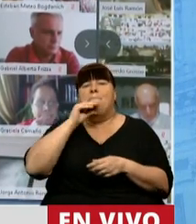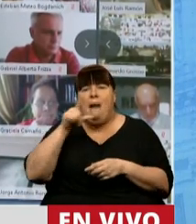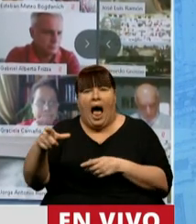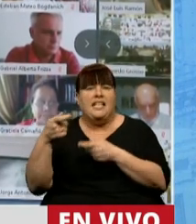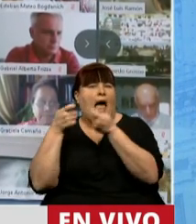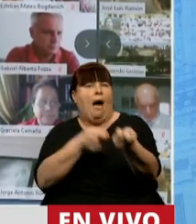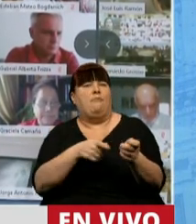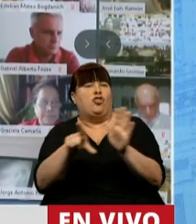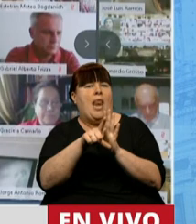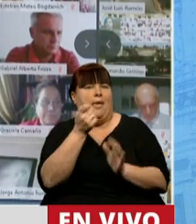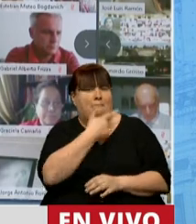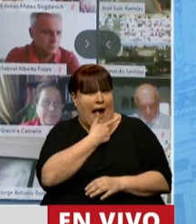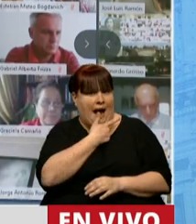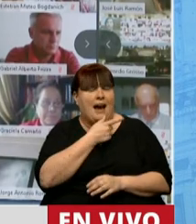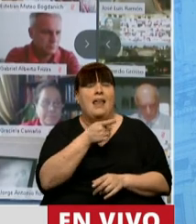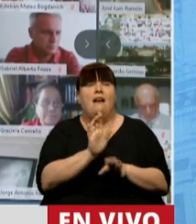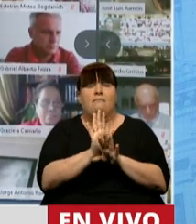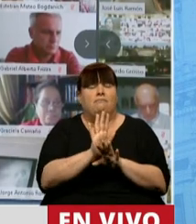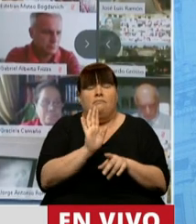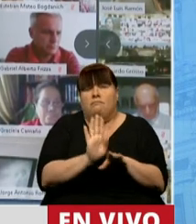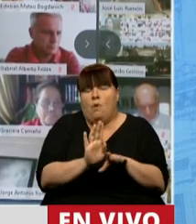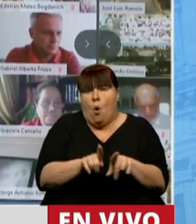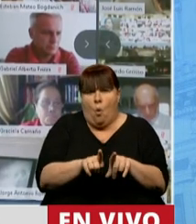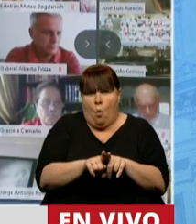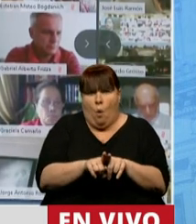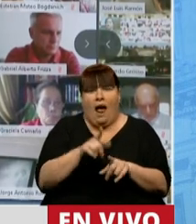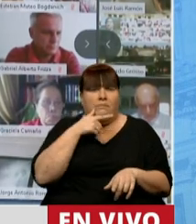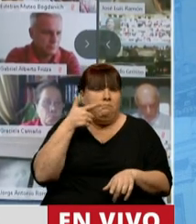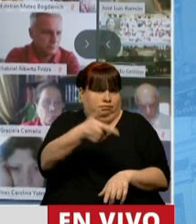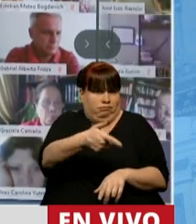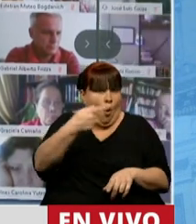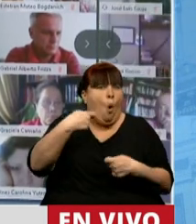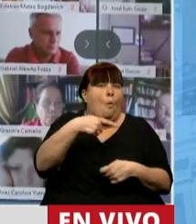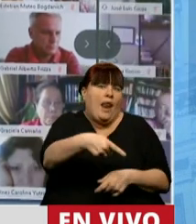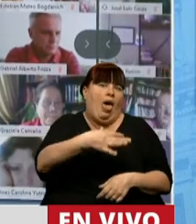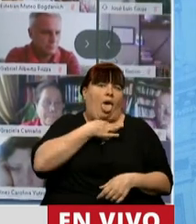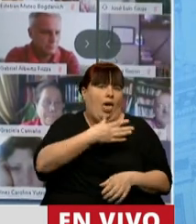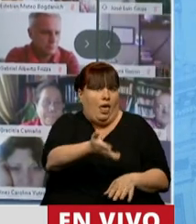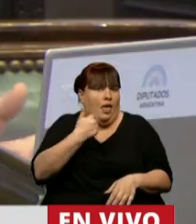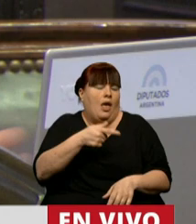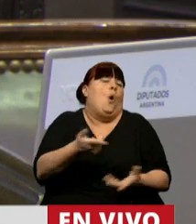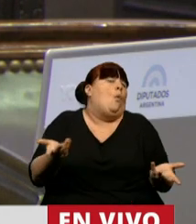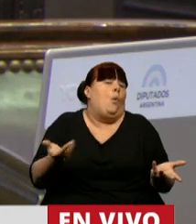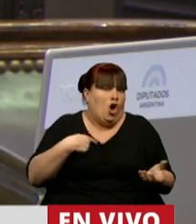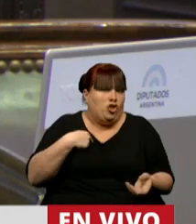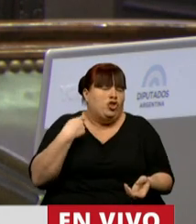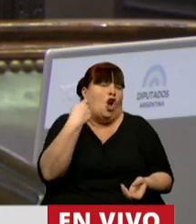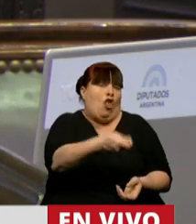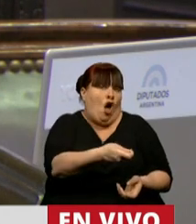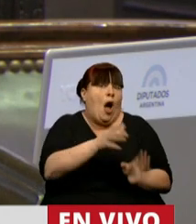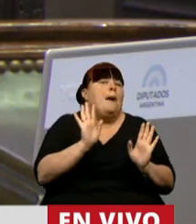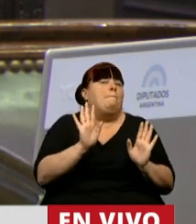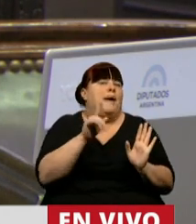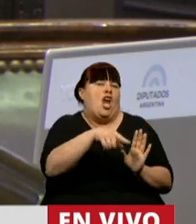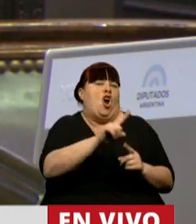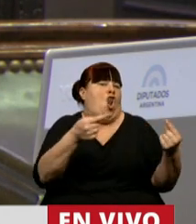no que apoyó esta ley de macri que le prácticamente era ponerle ruver en la cabeza de los jubilados diciéndole Mira te damos esto